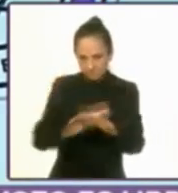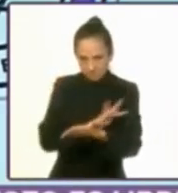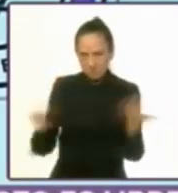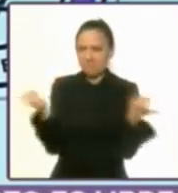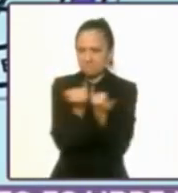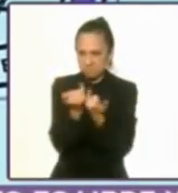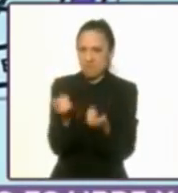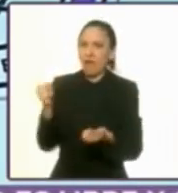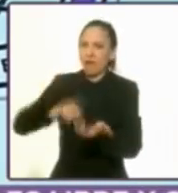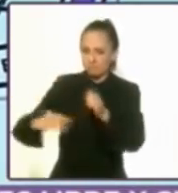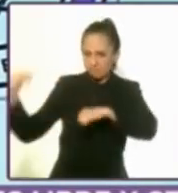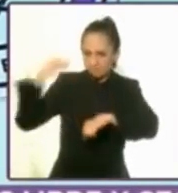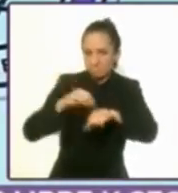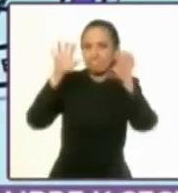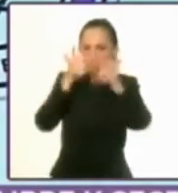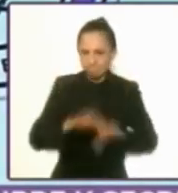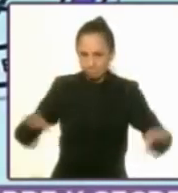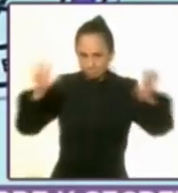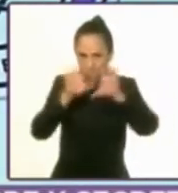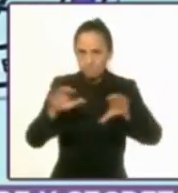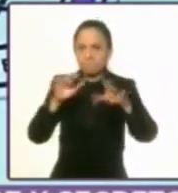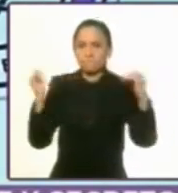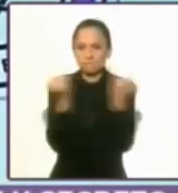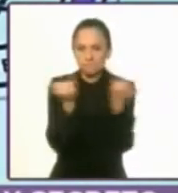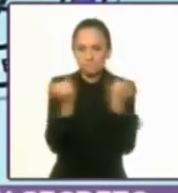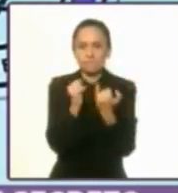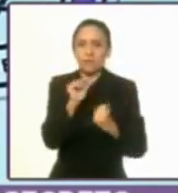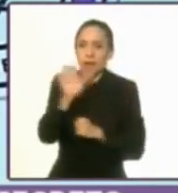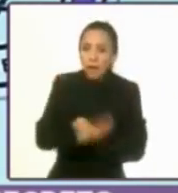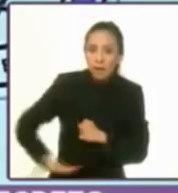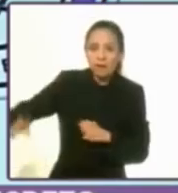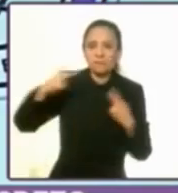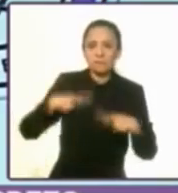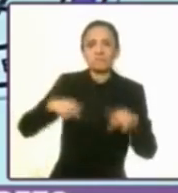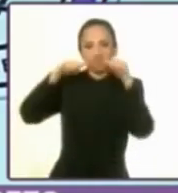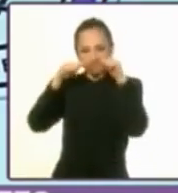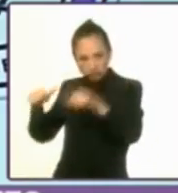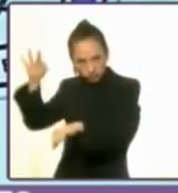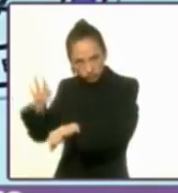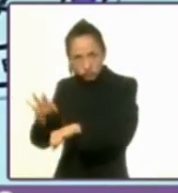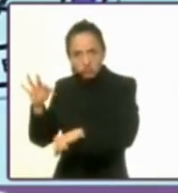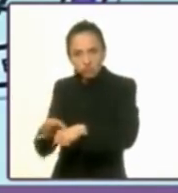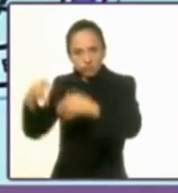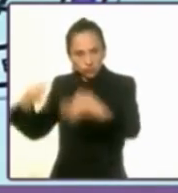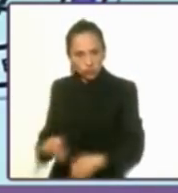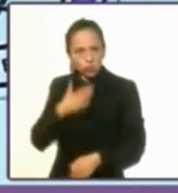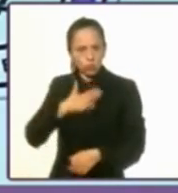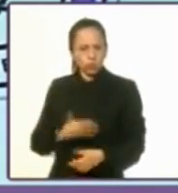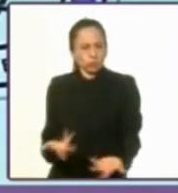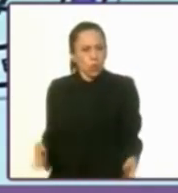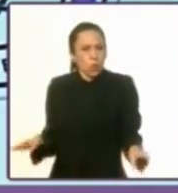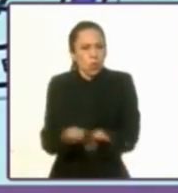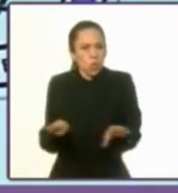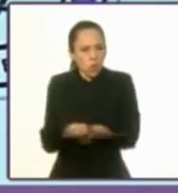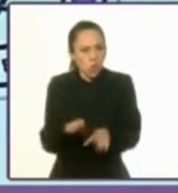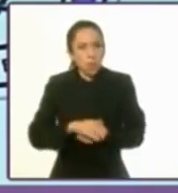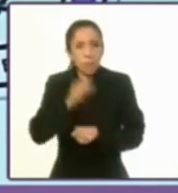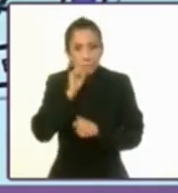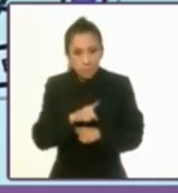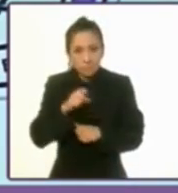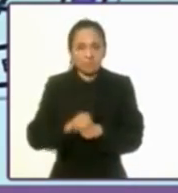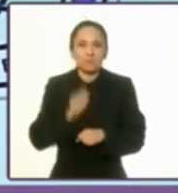haremos también que todos tengan servicios de salud no es posible que la secretaría de salud pública tenga un presupuesto